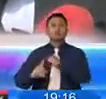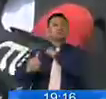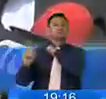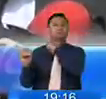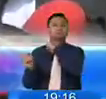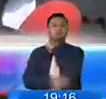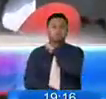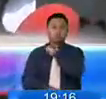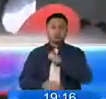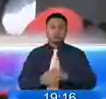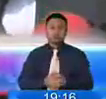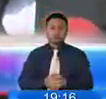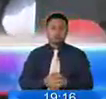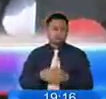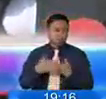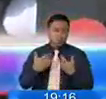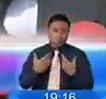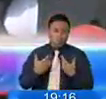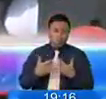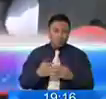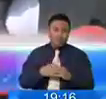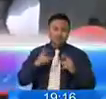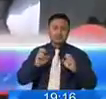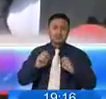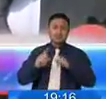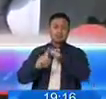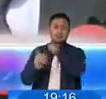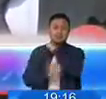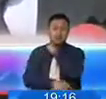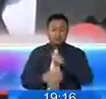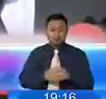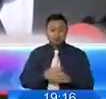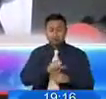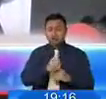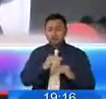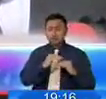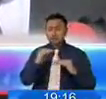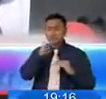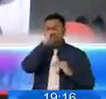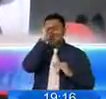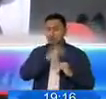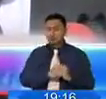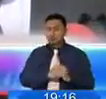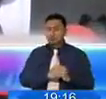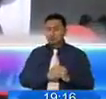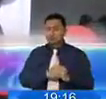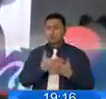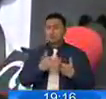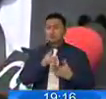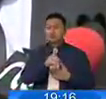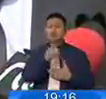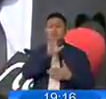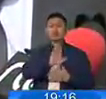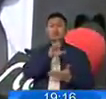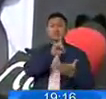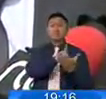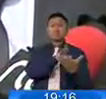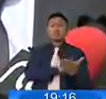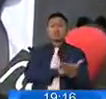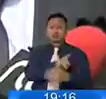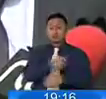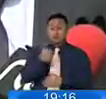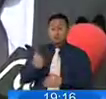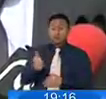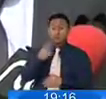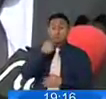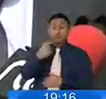las sanciones que correspondan en materia penal y en otros niveles, a fin de que estos proyectos, como ellos mismos